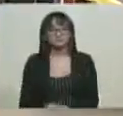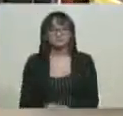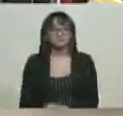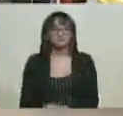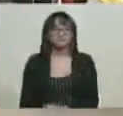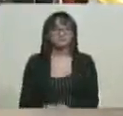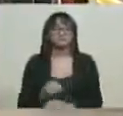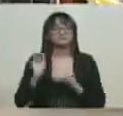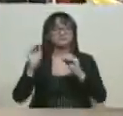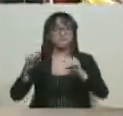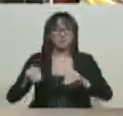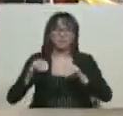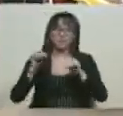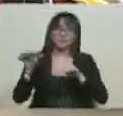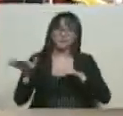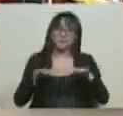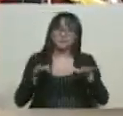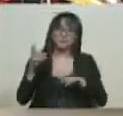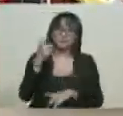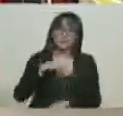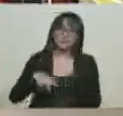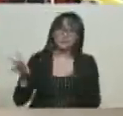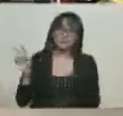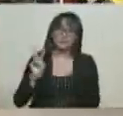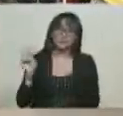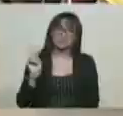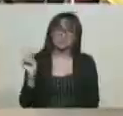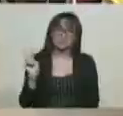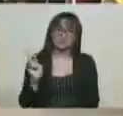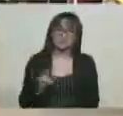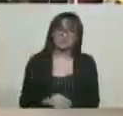Yo le hago un llamado al movimiento Somos Venezuela.